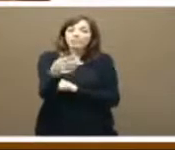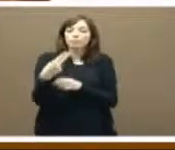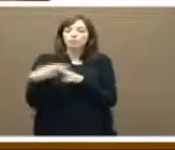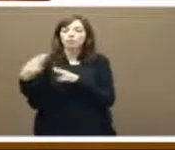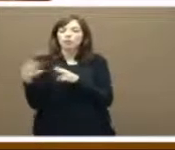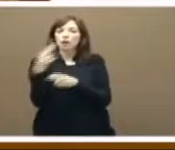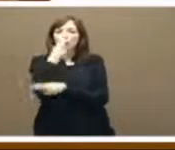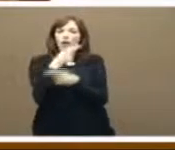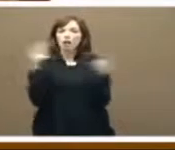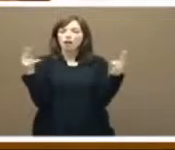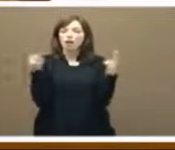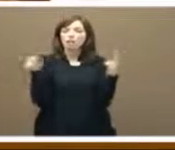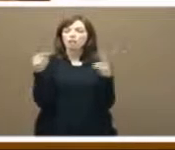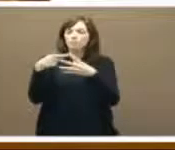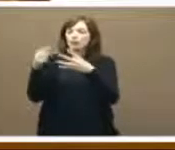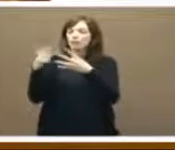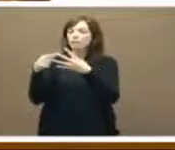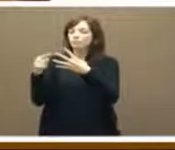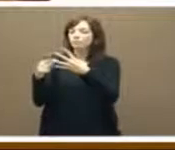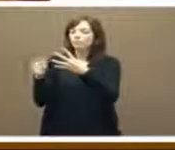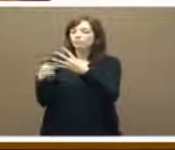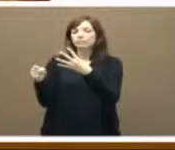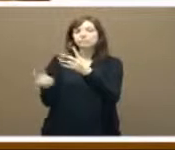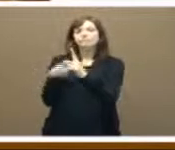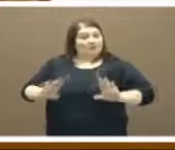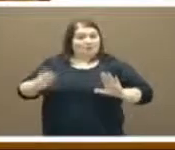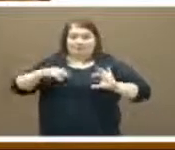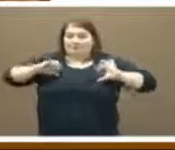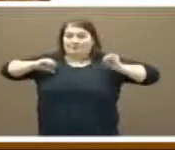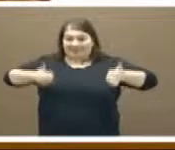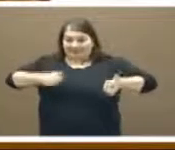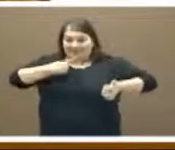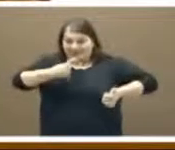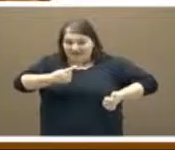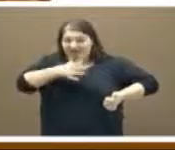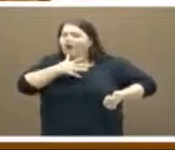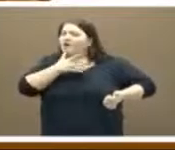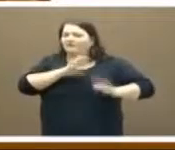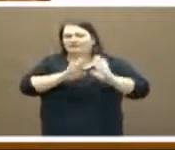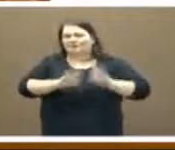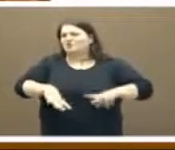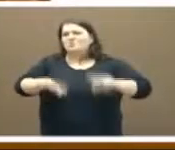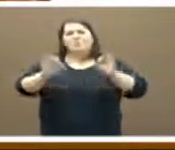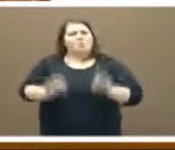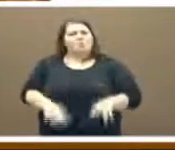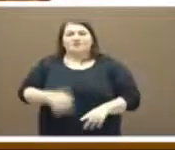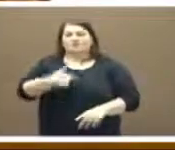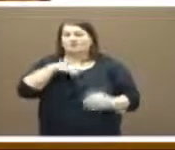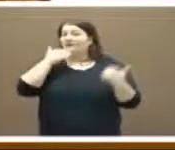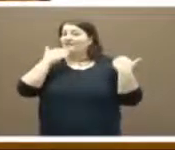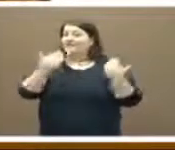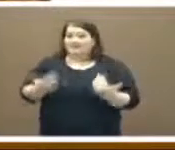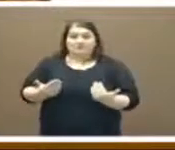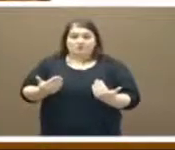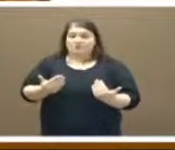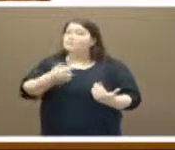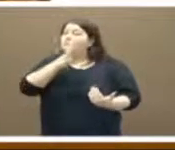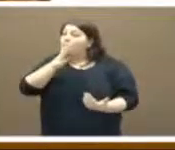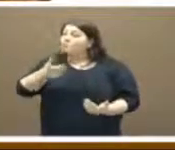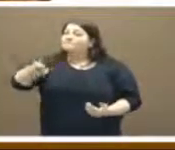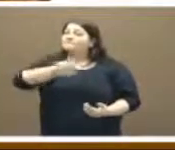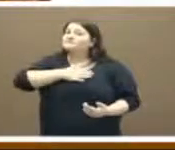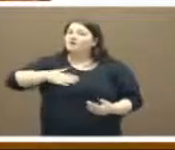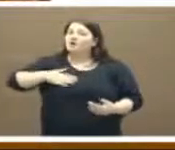garantizan la igualdad y la reactivación económica. Agradeciendo la disposición a defender